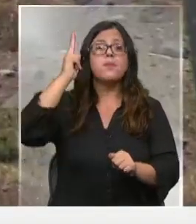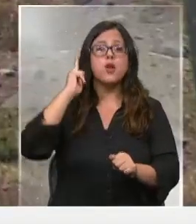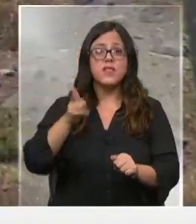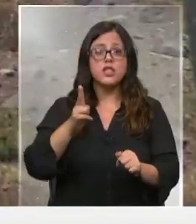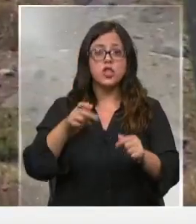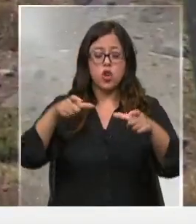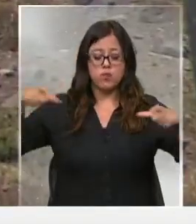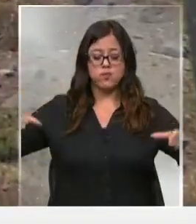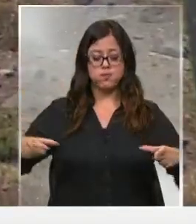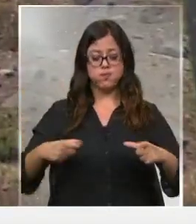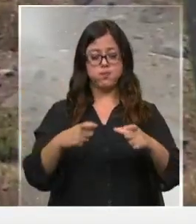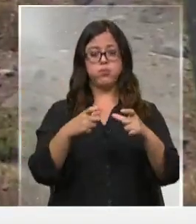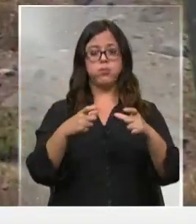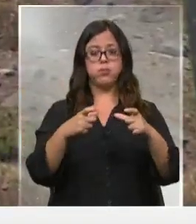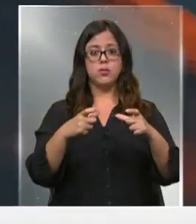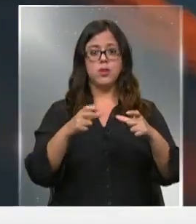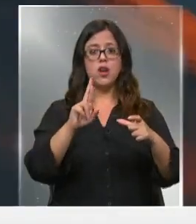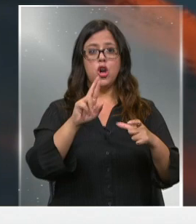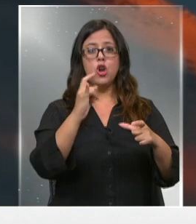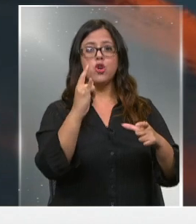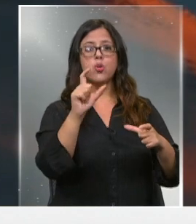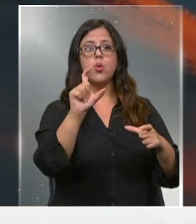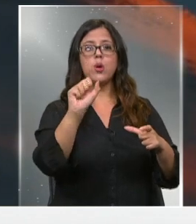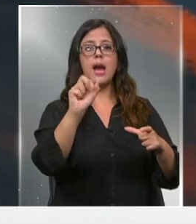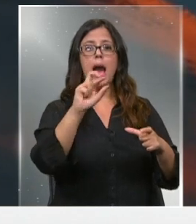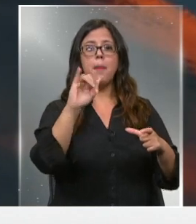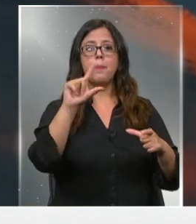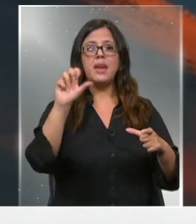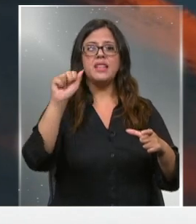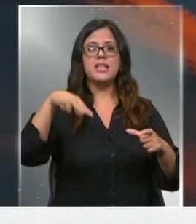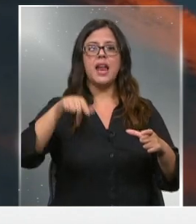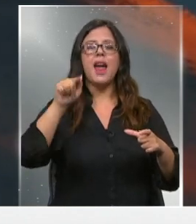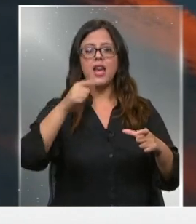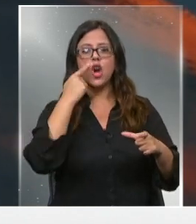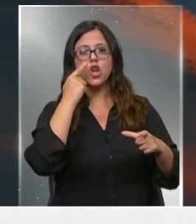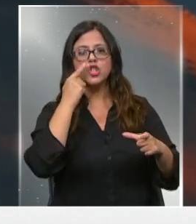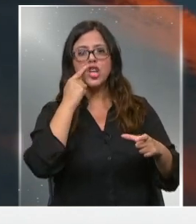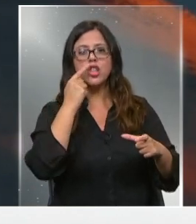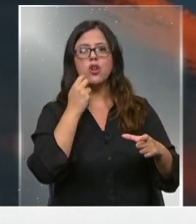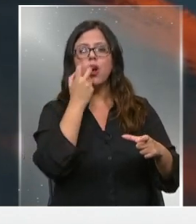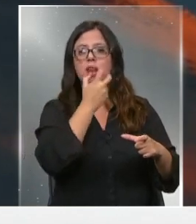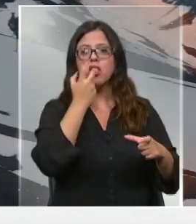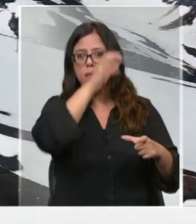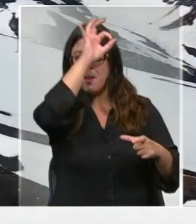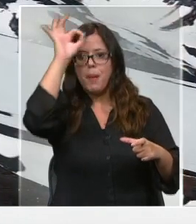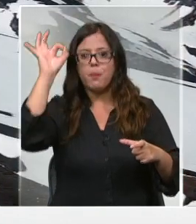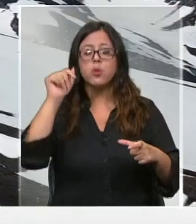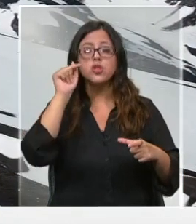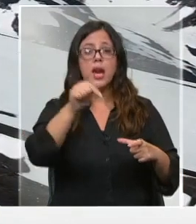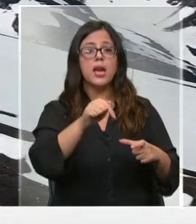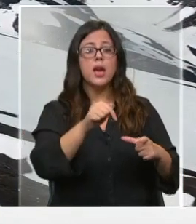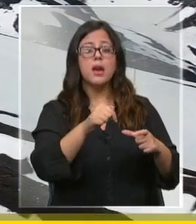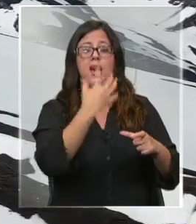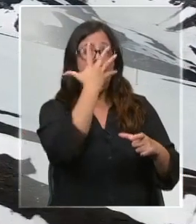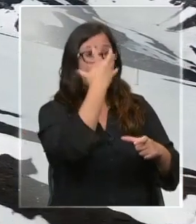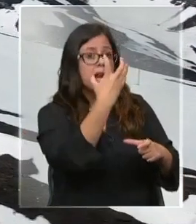al Rucapillán, como es conocido en Mapudungún el volcán Villarrica, uno de los mayores atractivos turísticos del sur